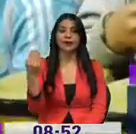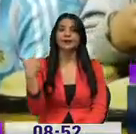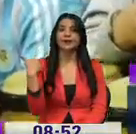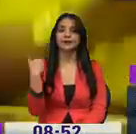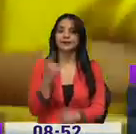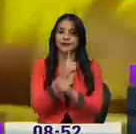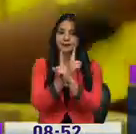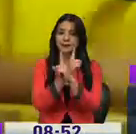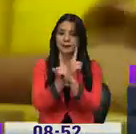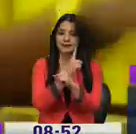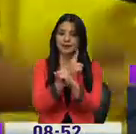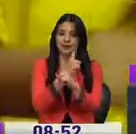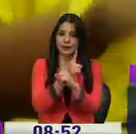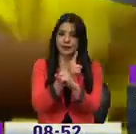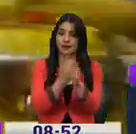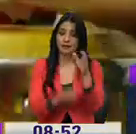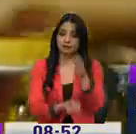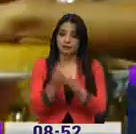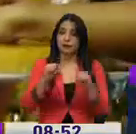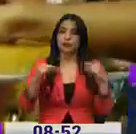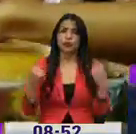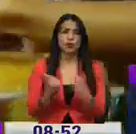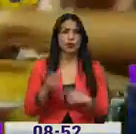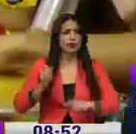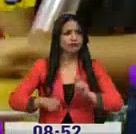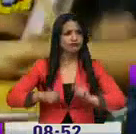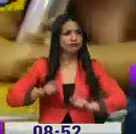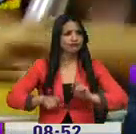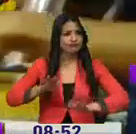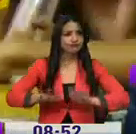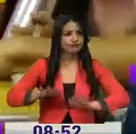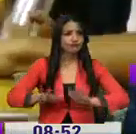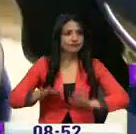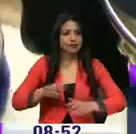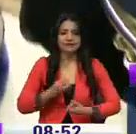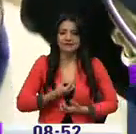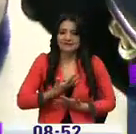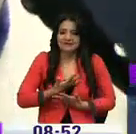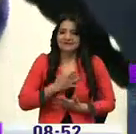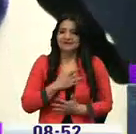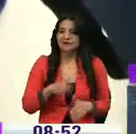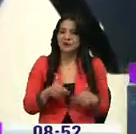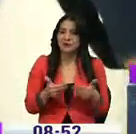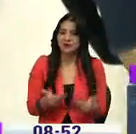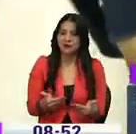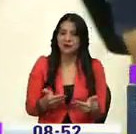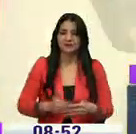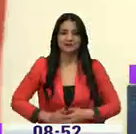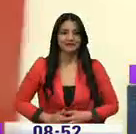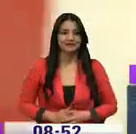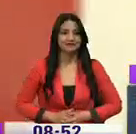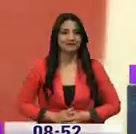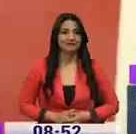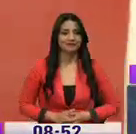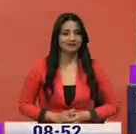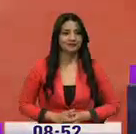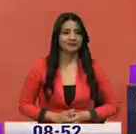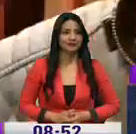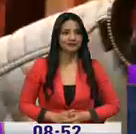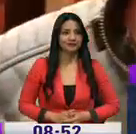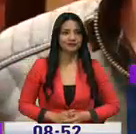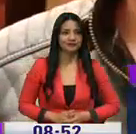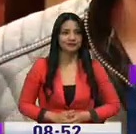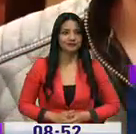especiales, quienes formaron una orquesta de ritmos tropicales y con la que expresan sus sentimientos a la sociedad. En el momento cuando uno